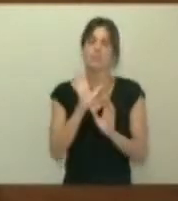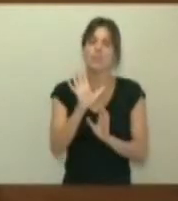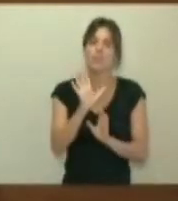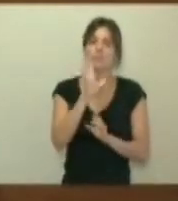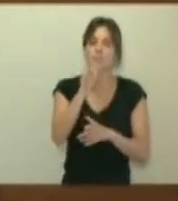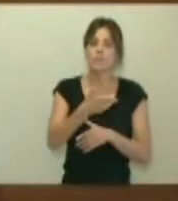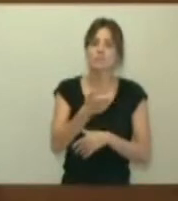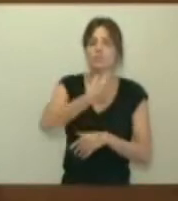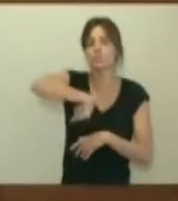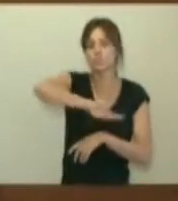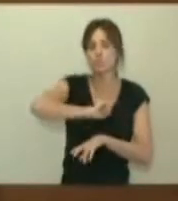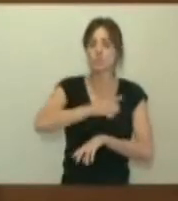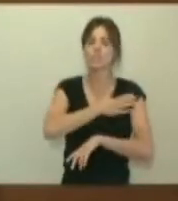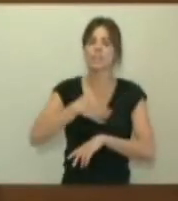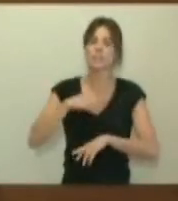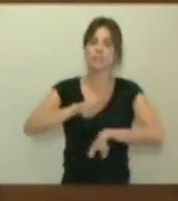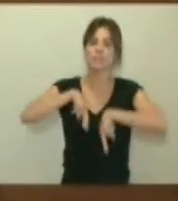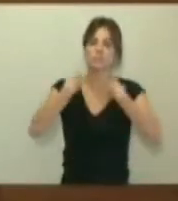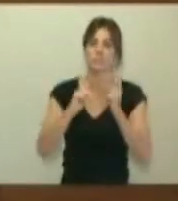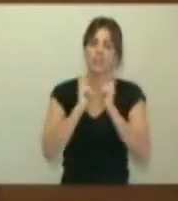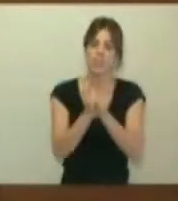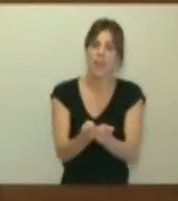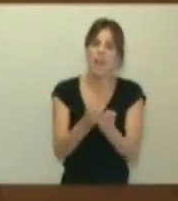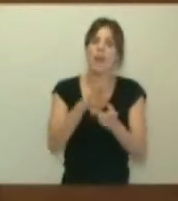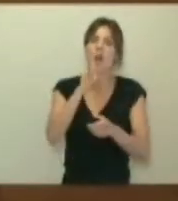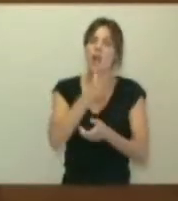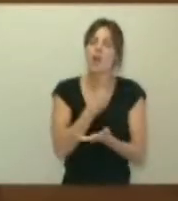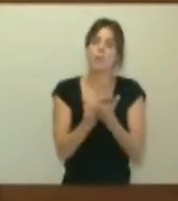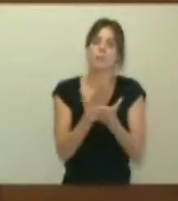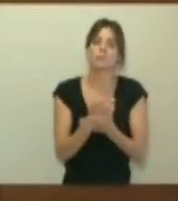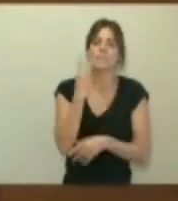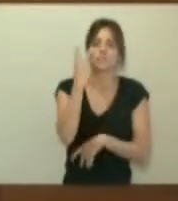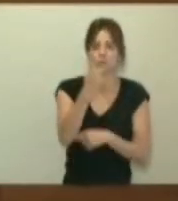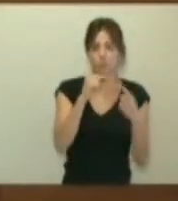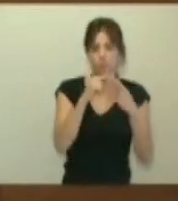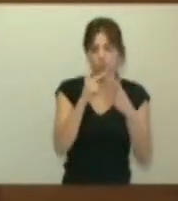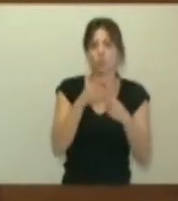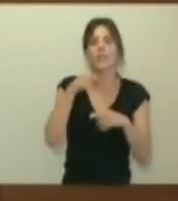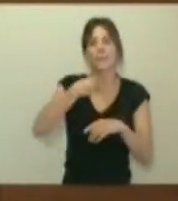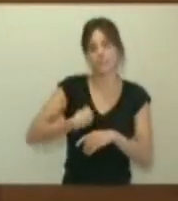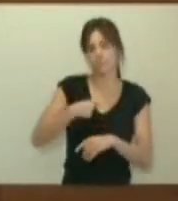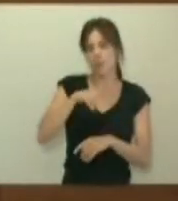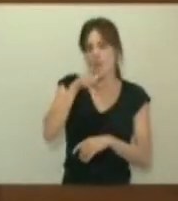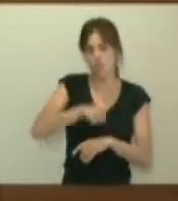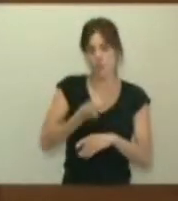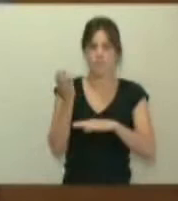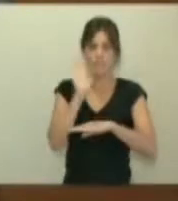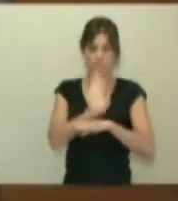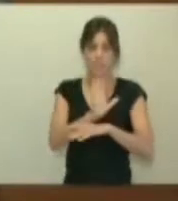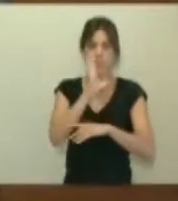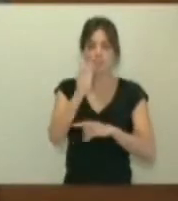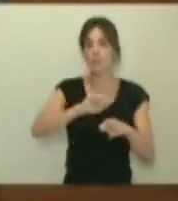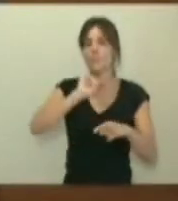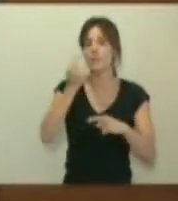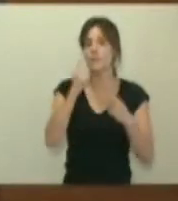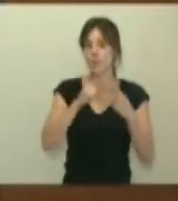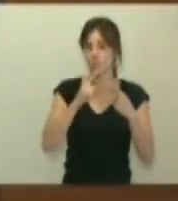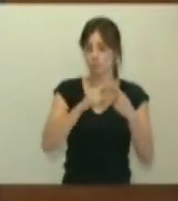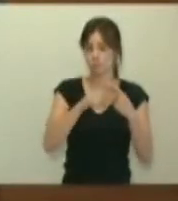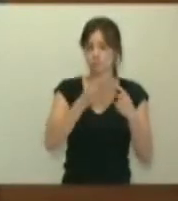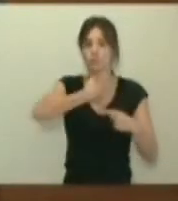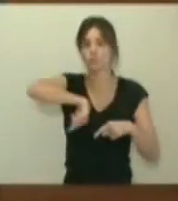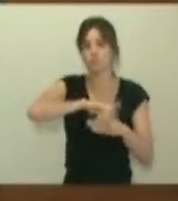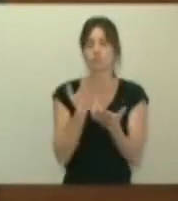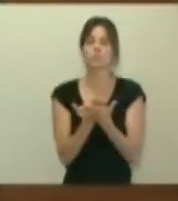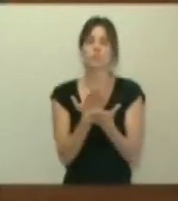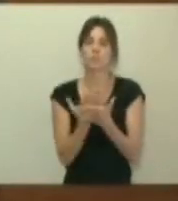económico, hemos registrado 2 iniciativas, una de ellas es la que les presento hoy aquí. Por eso proponemos, en el primer punto de nuestra proposición, la creación